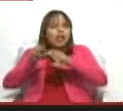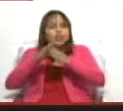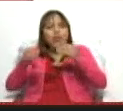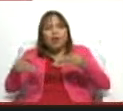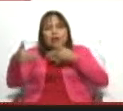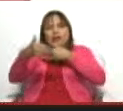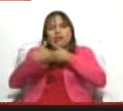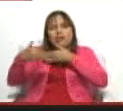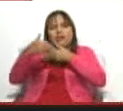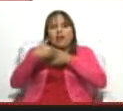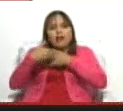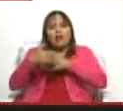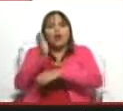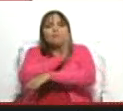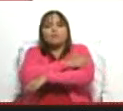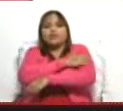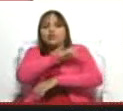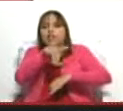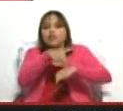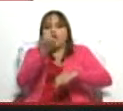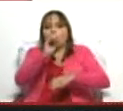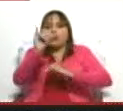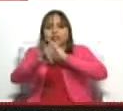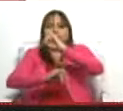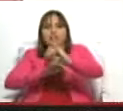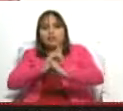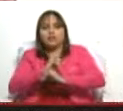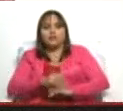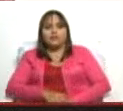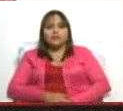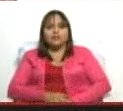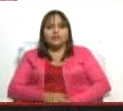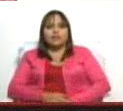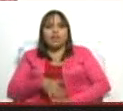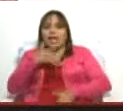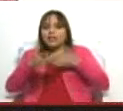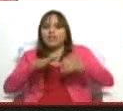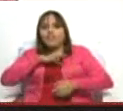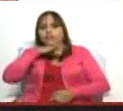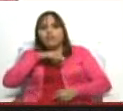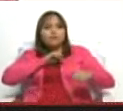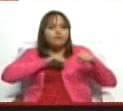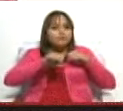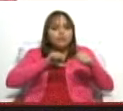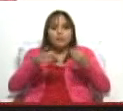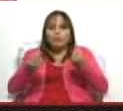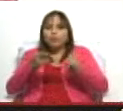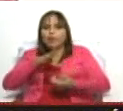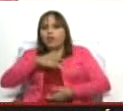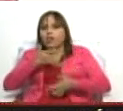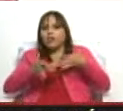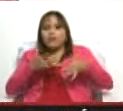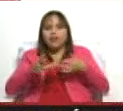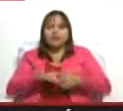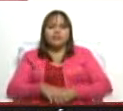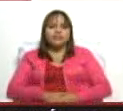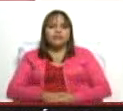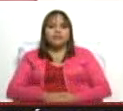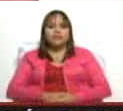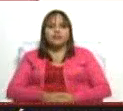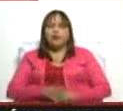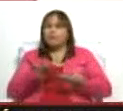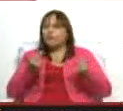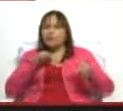de la derecha nacional e internacional. La verdad que la agenda es movida, bien movida, muy